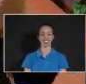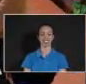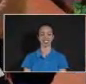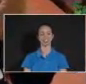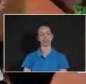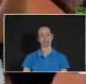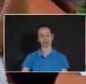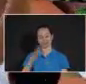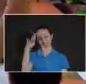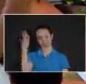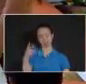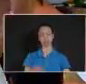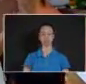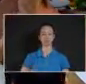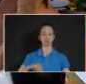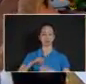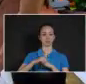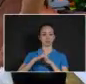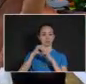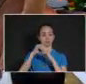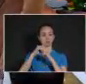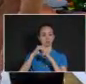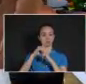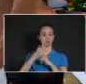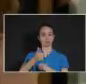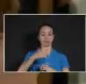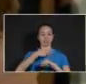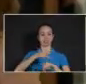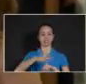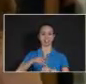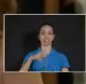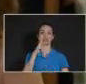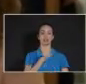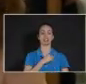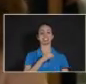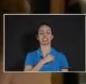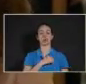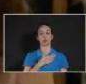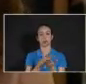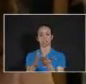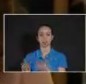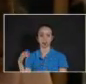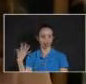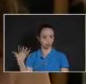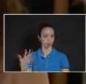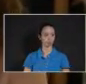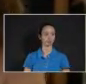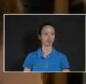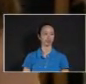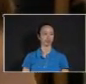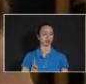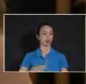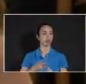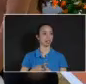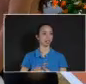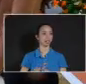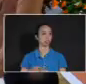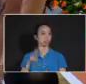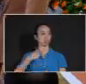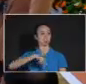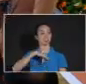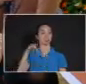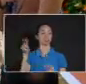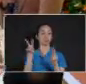Gracias, buenas tardes, hermanos. Yo quiero compartir algo así rapidito. Cuando nosotros nos conocimos en la universidad, mi